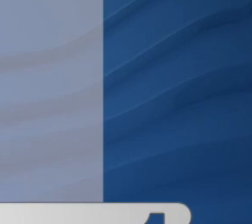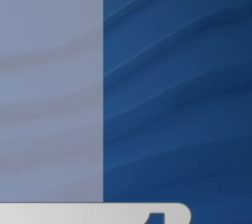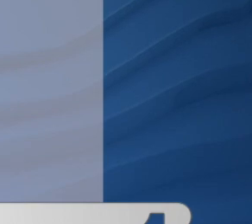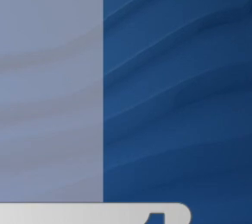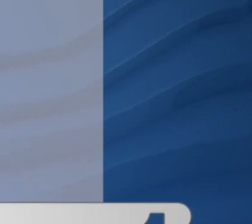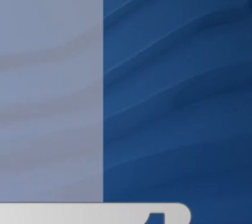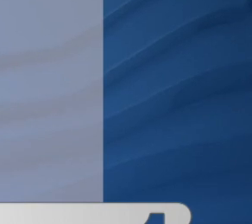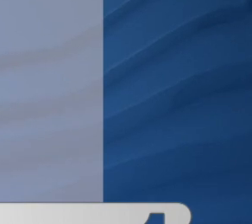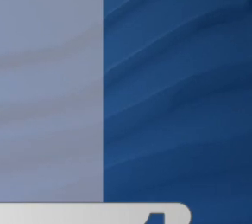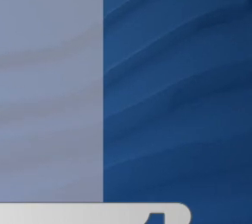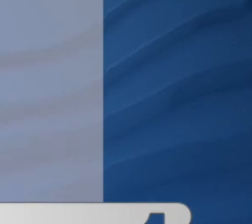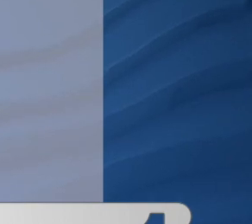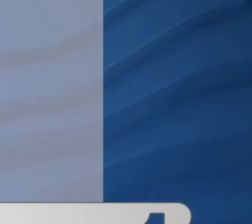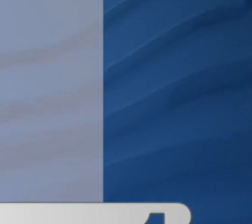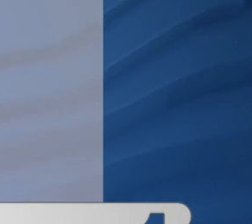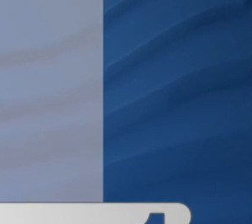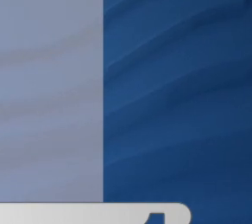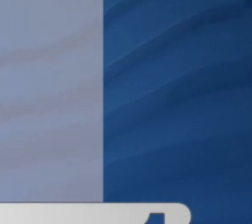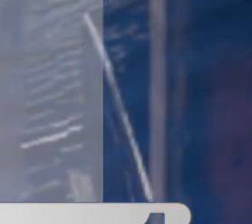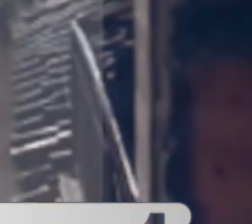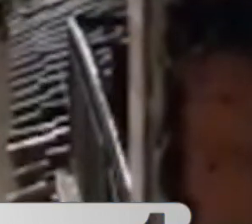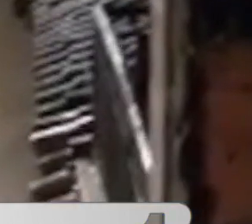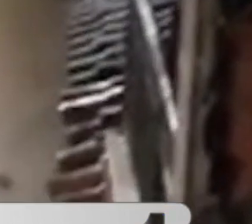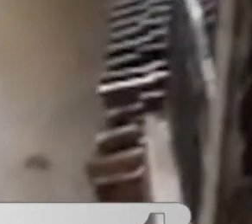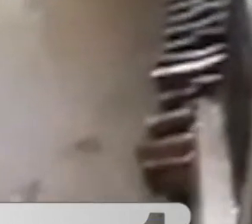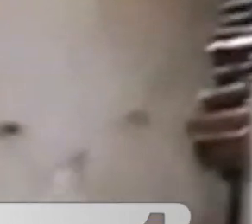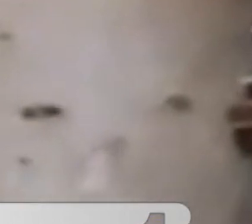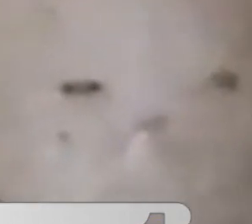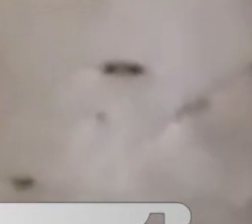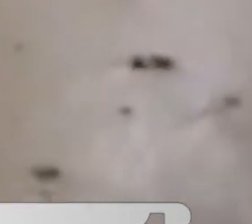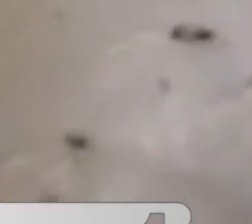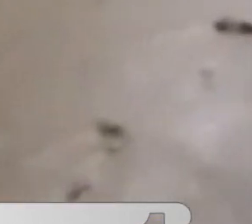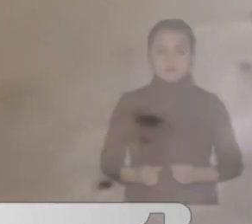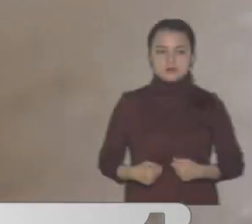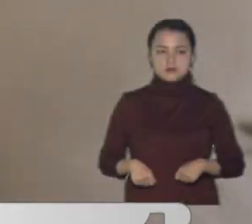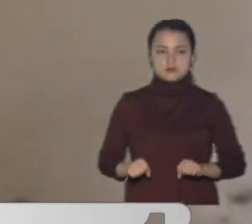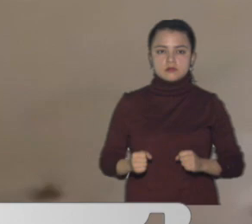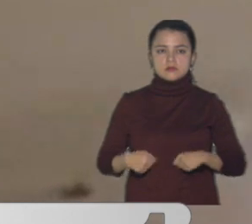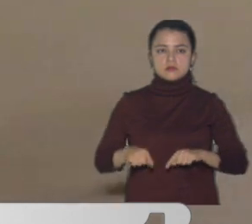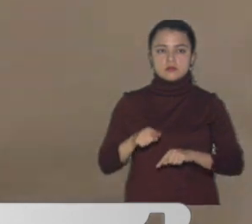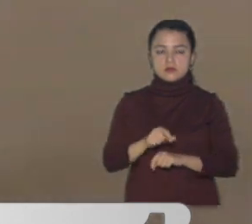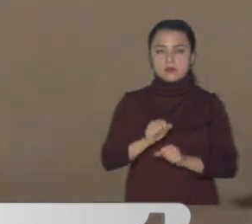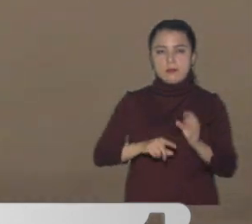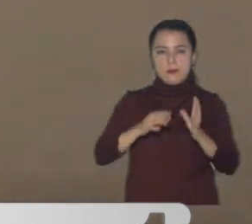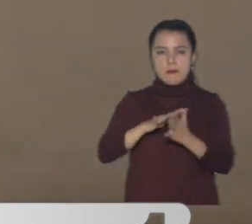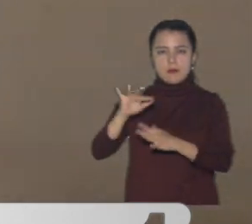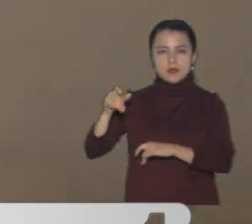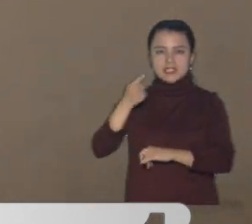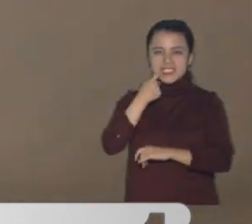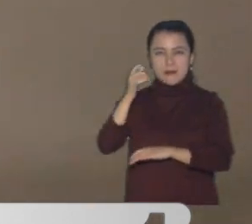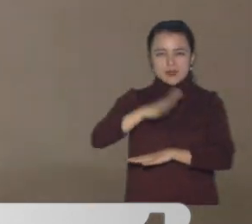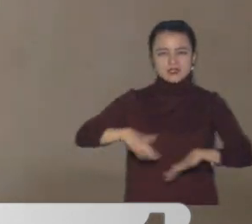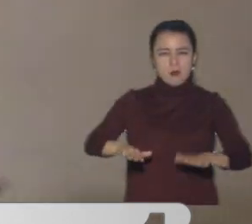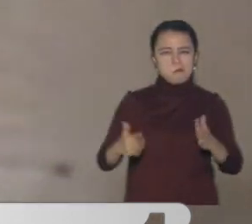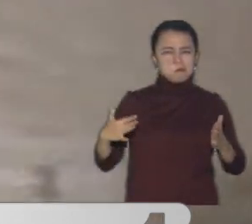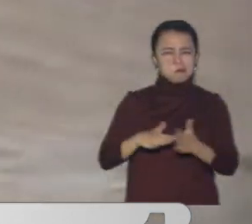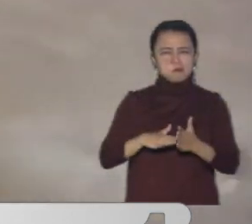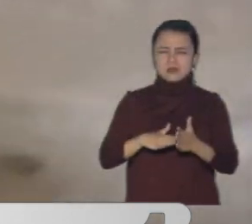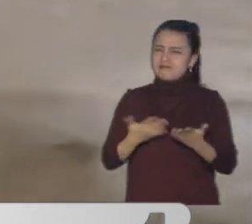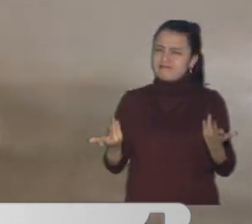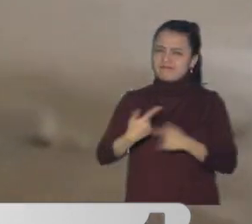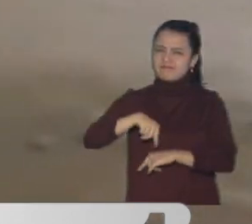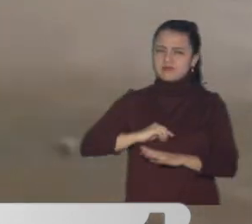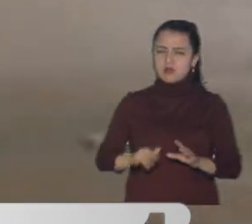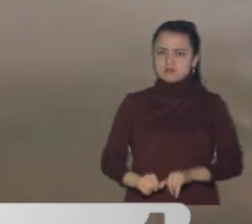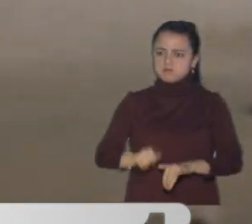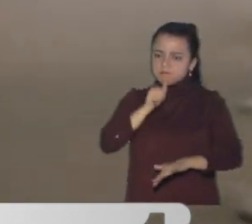de esta quebrada. También se están adelantando trabajos de remoción, especialmente de lodo y de roca, para evitar nuevos taponamientos ante